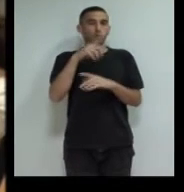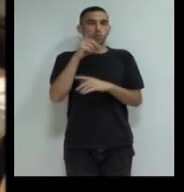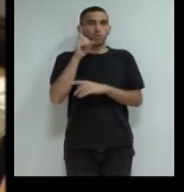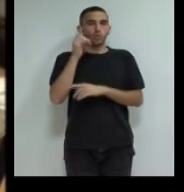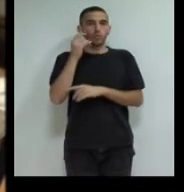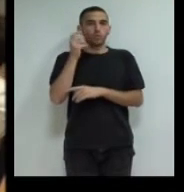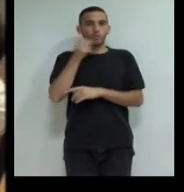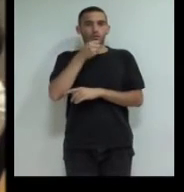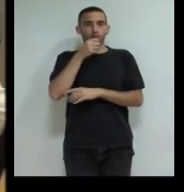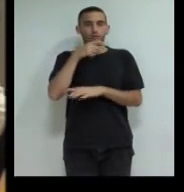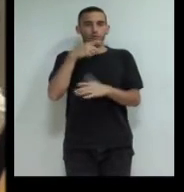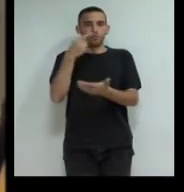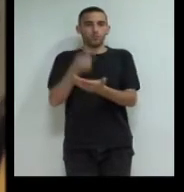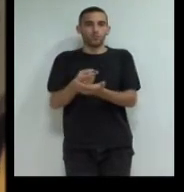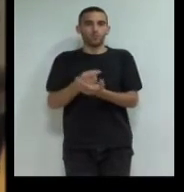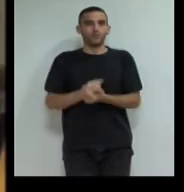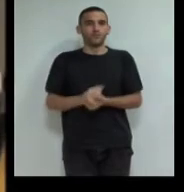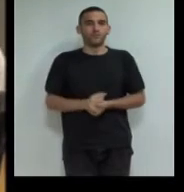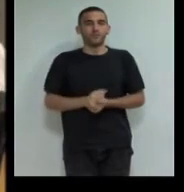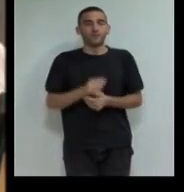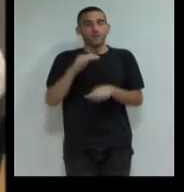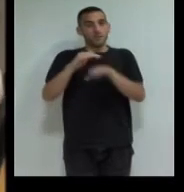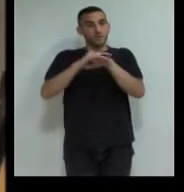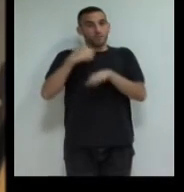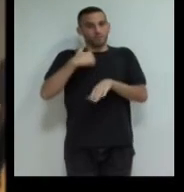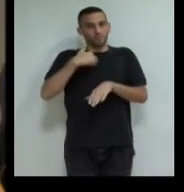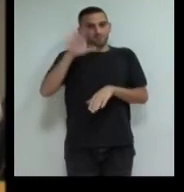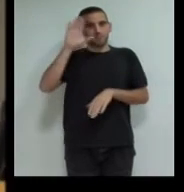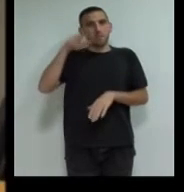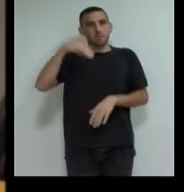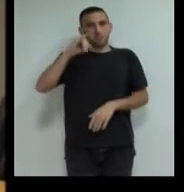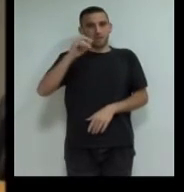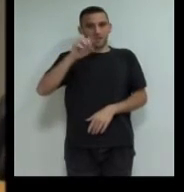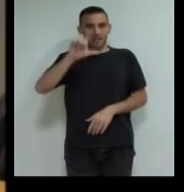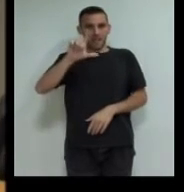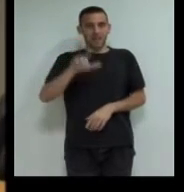sido yo, que no me puedo quedar quieto.